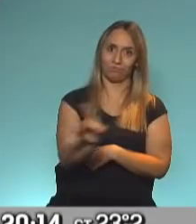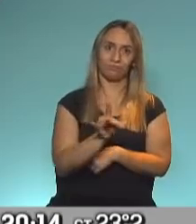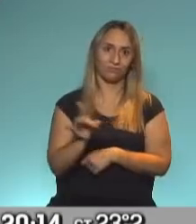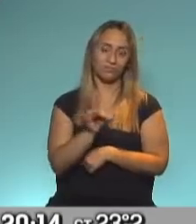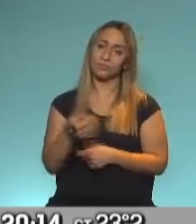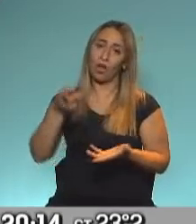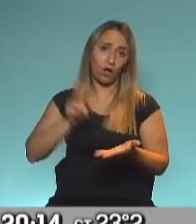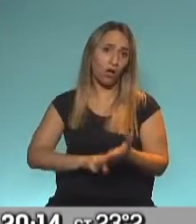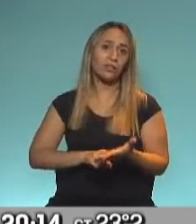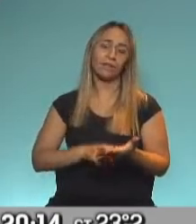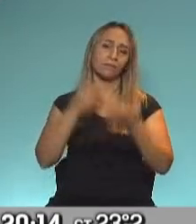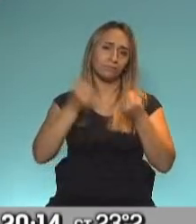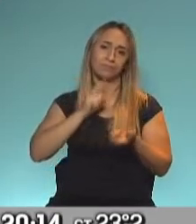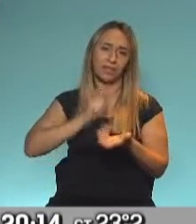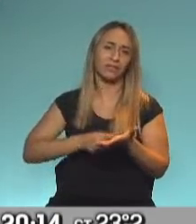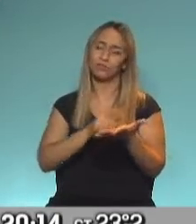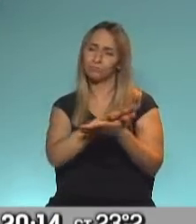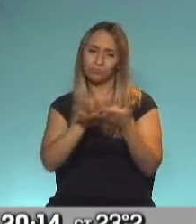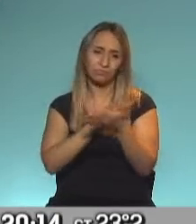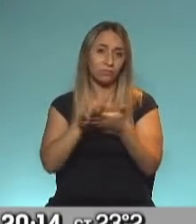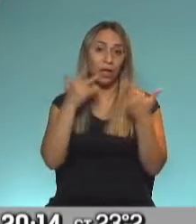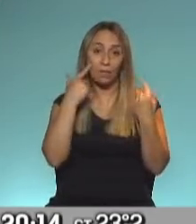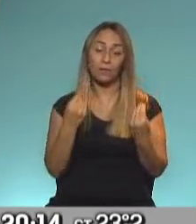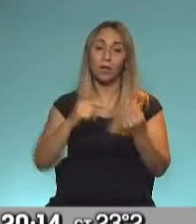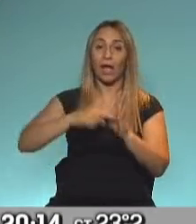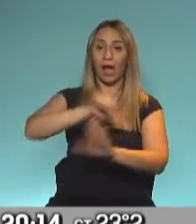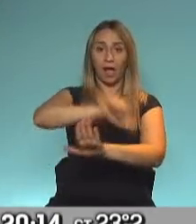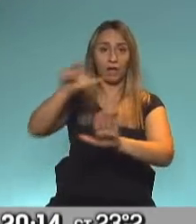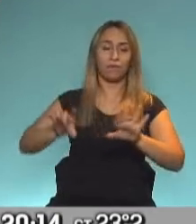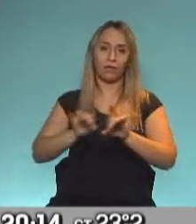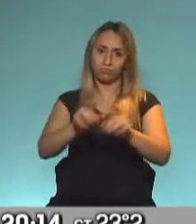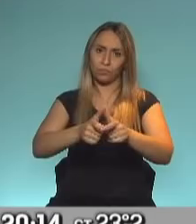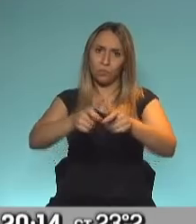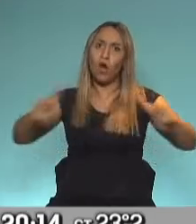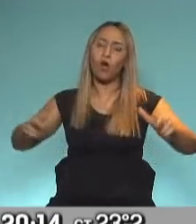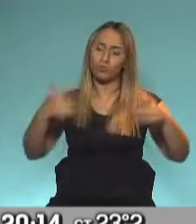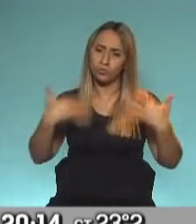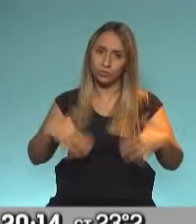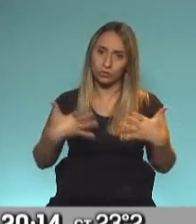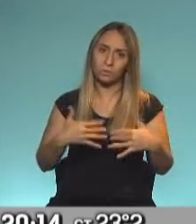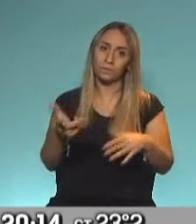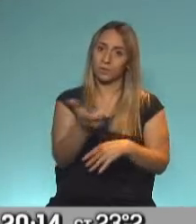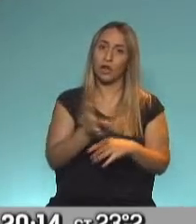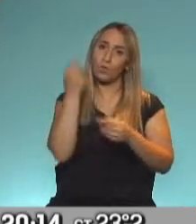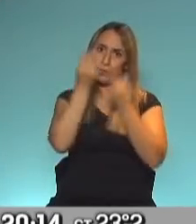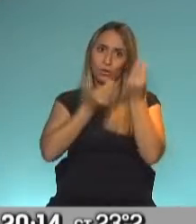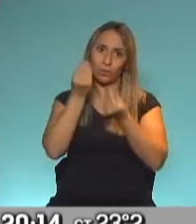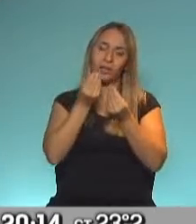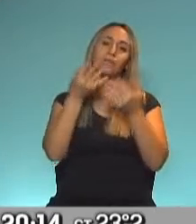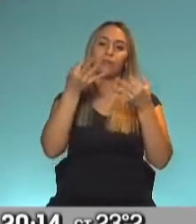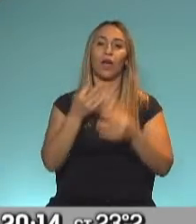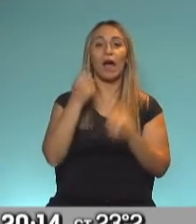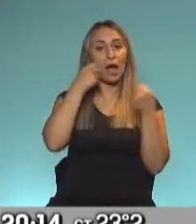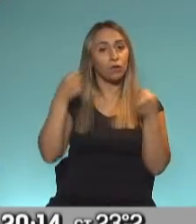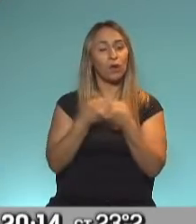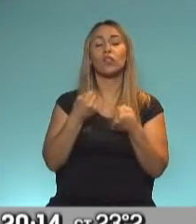en el asunto de este aumento de casos en el AMBA, un aumento fuerte, un tono de preocupación, te decía, y dos acuerdos